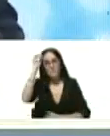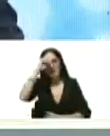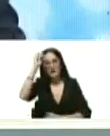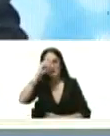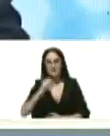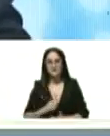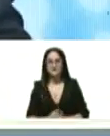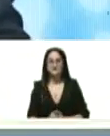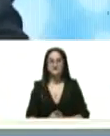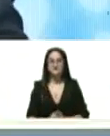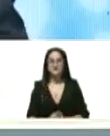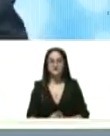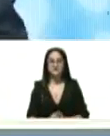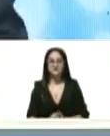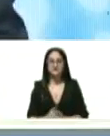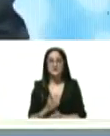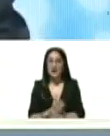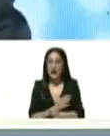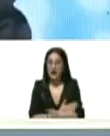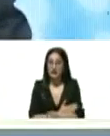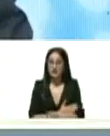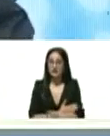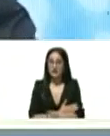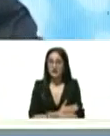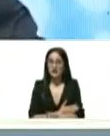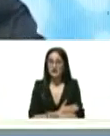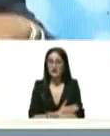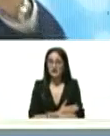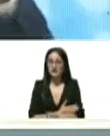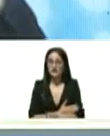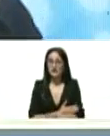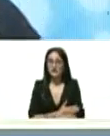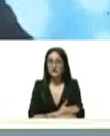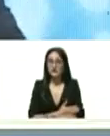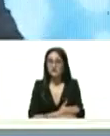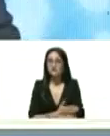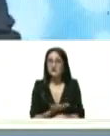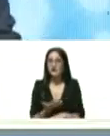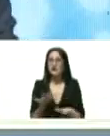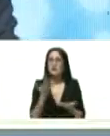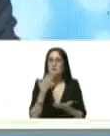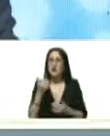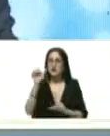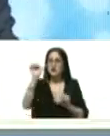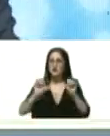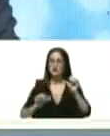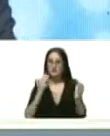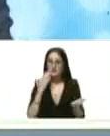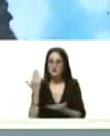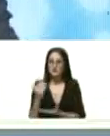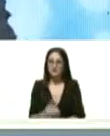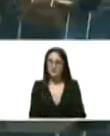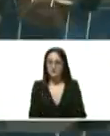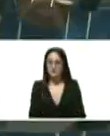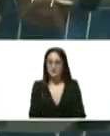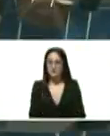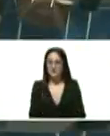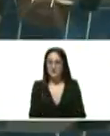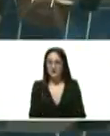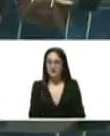antes me gustaría también... Bueno, adelante, por favor, Orlando Camacho.